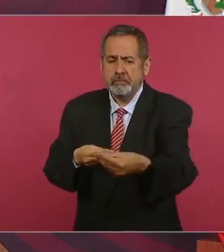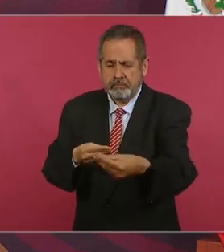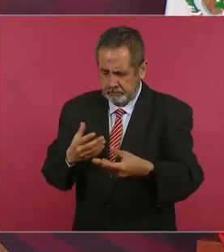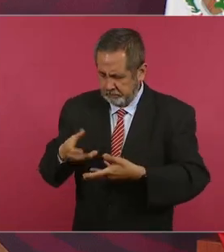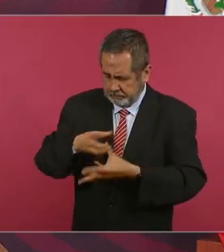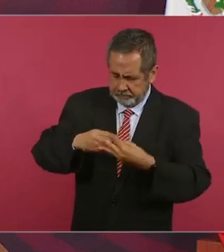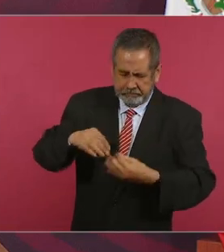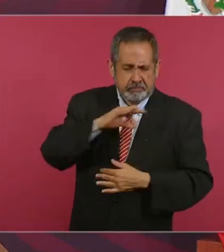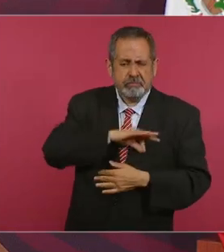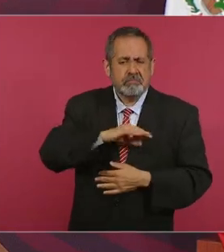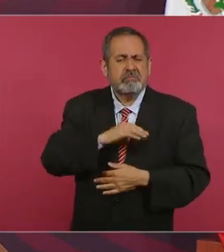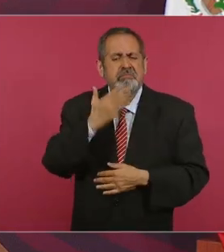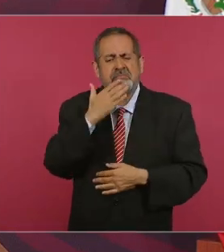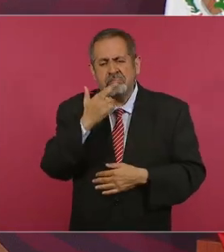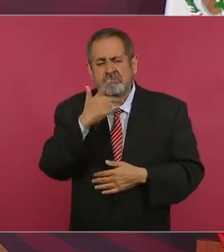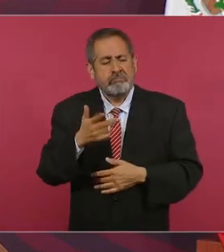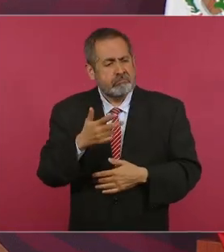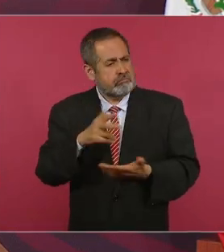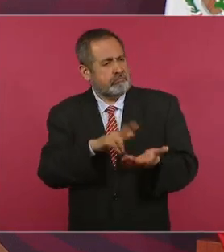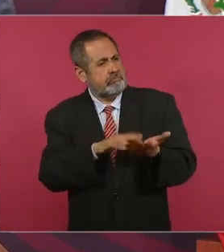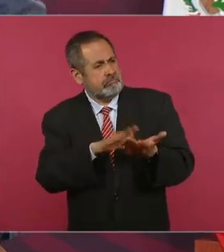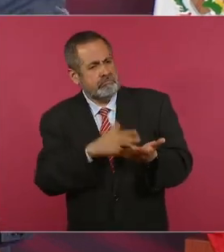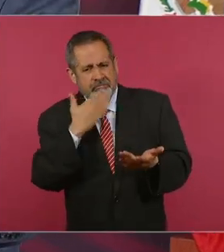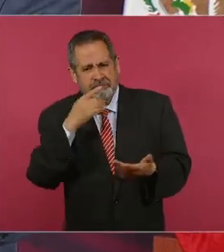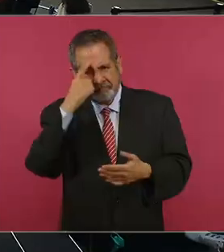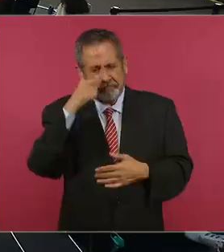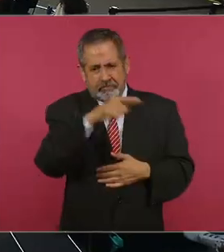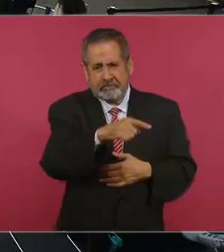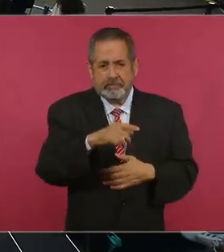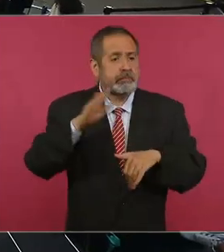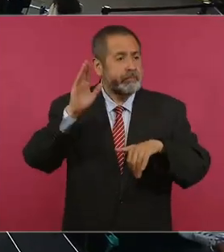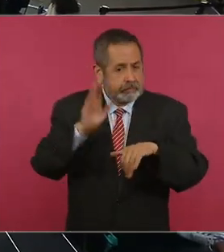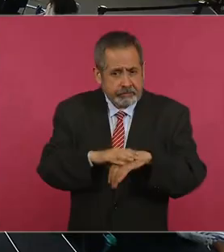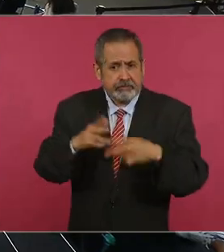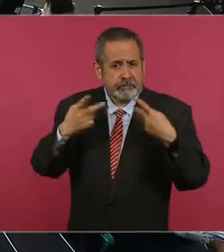Además, les va a servir para recibir